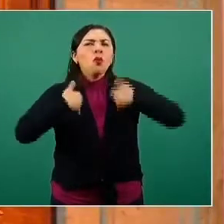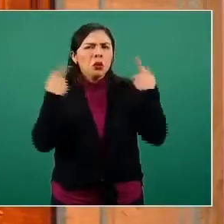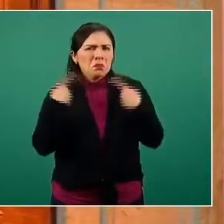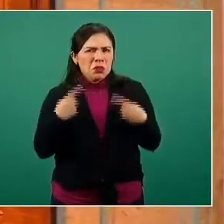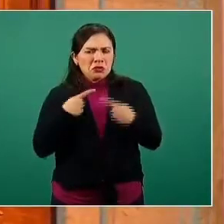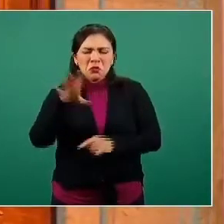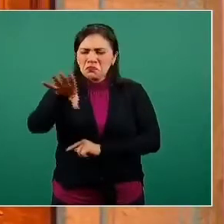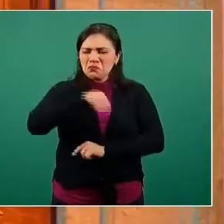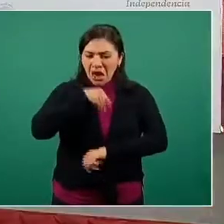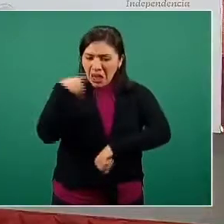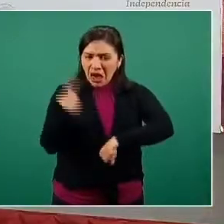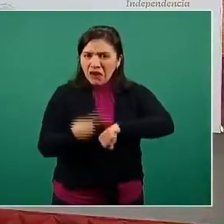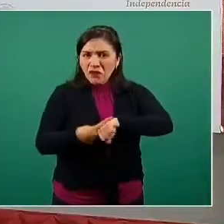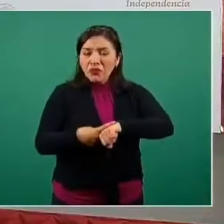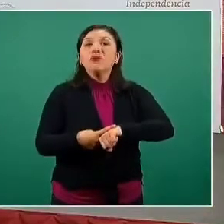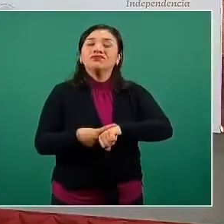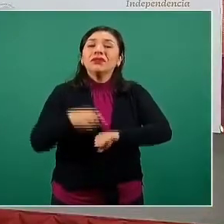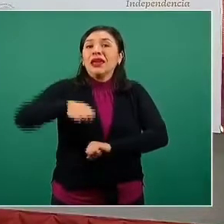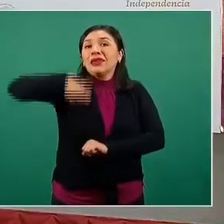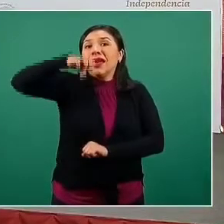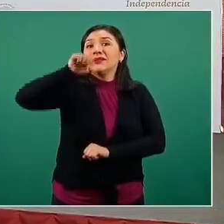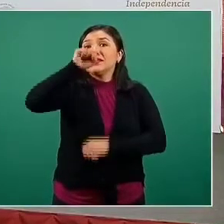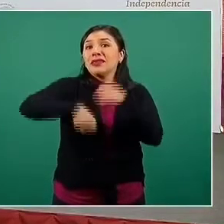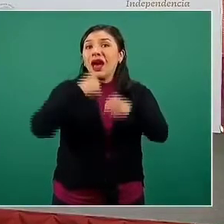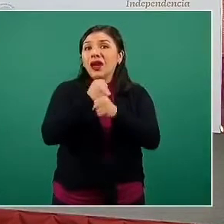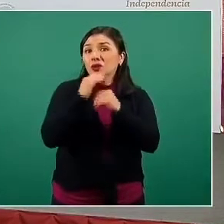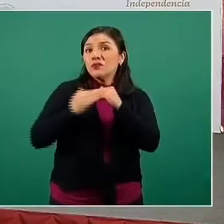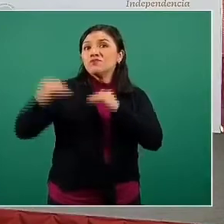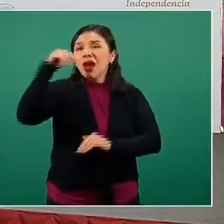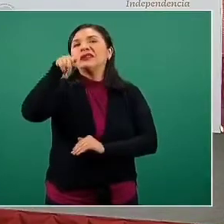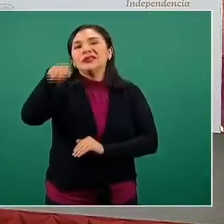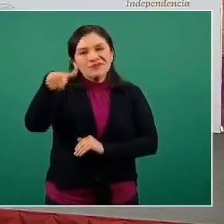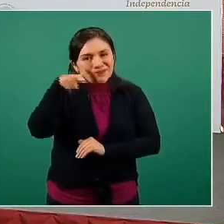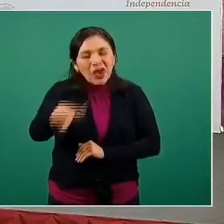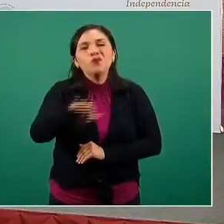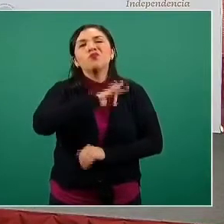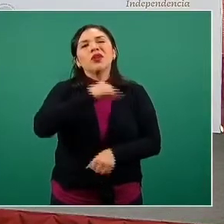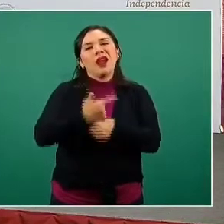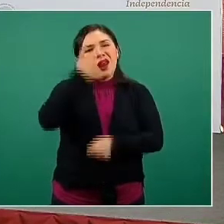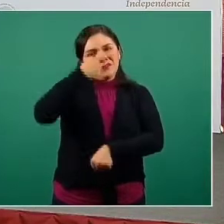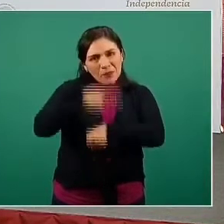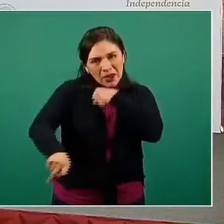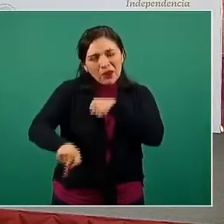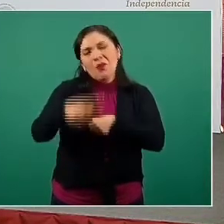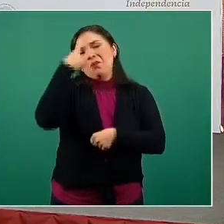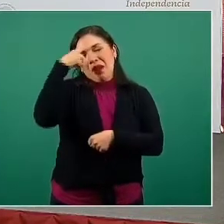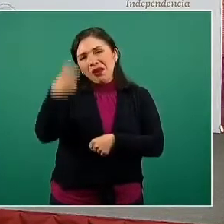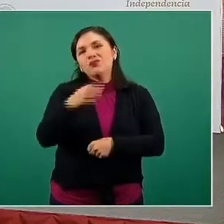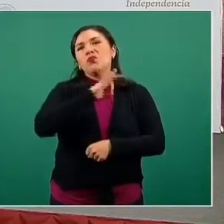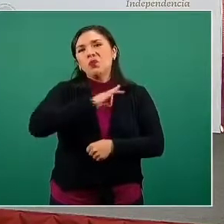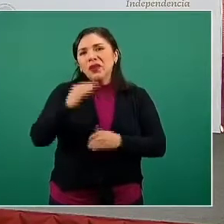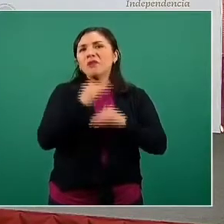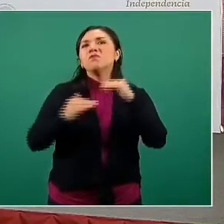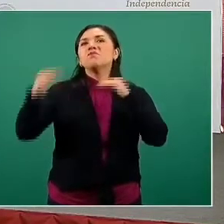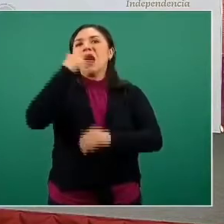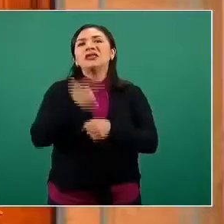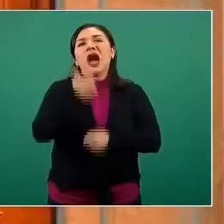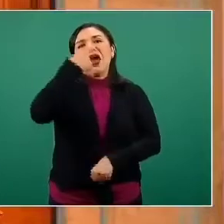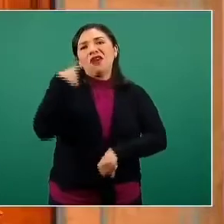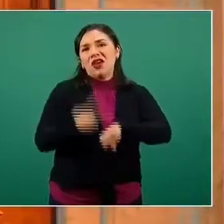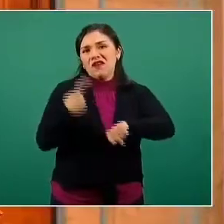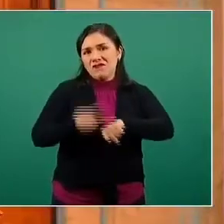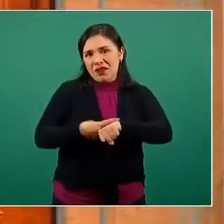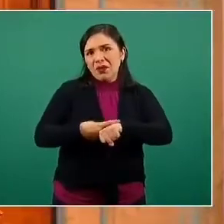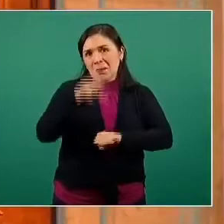mayores de 60 años de edad, precisamente es uno de los factores de riesgo que contribuye a incrementar la gravedad de